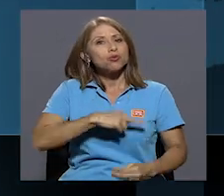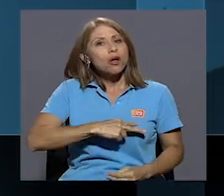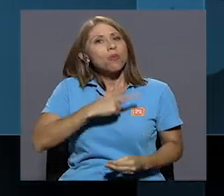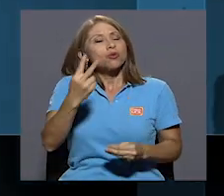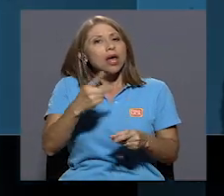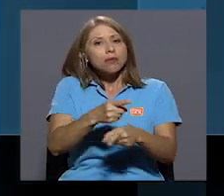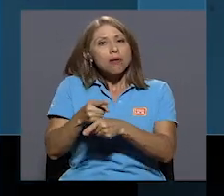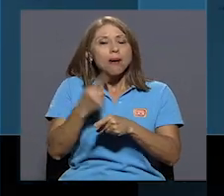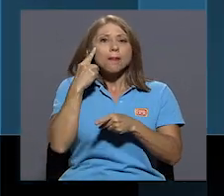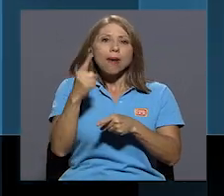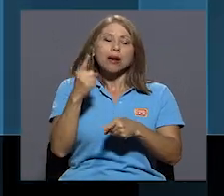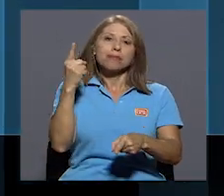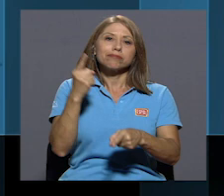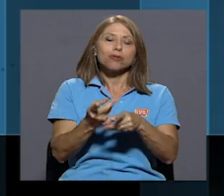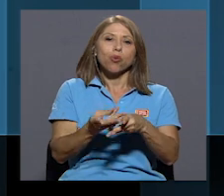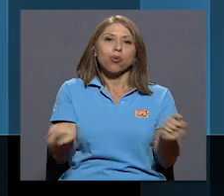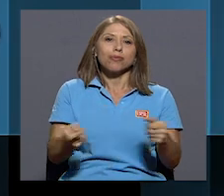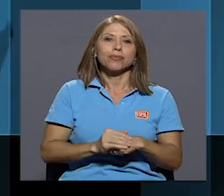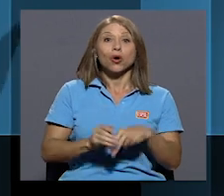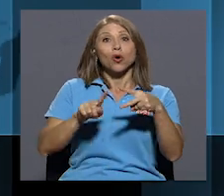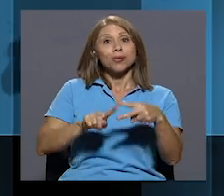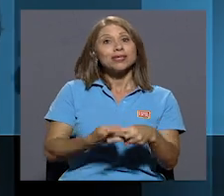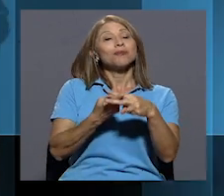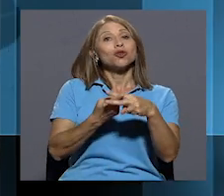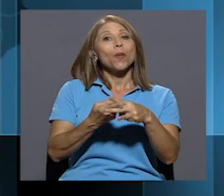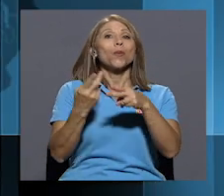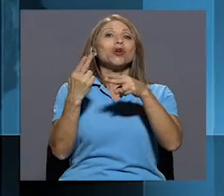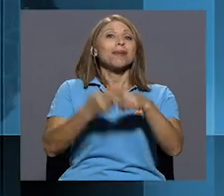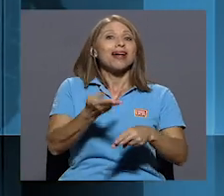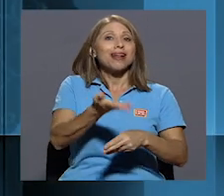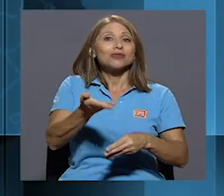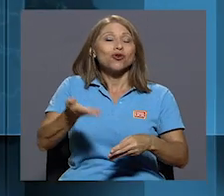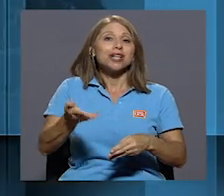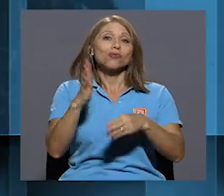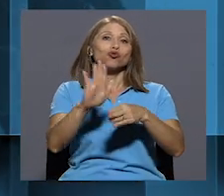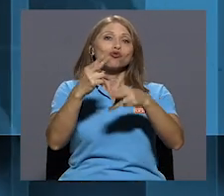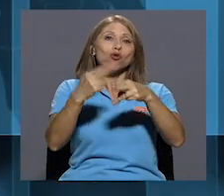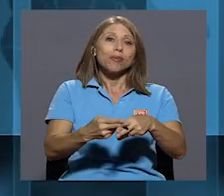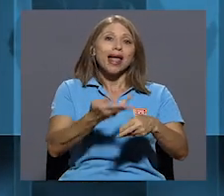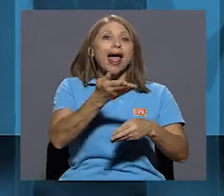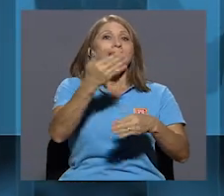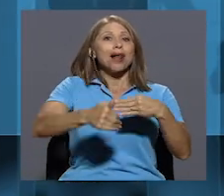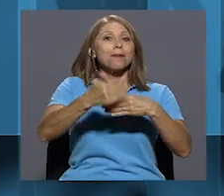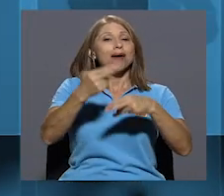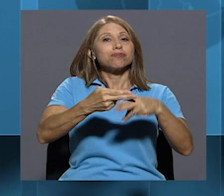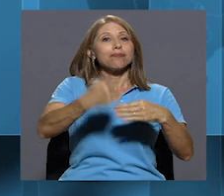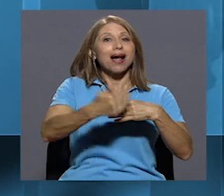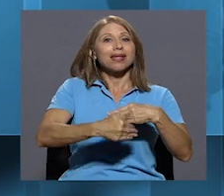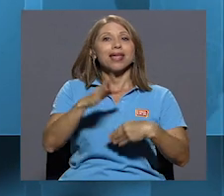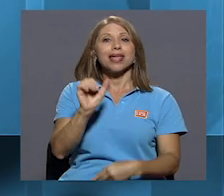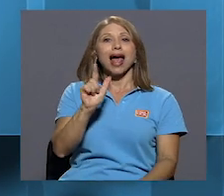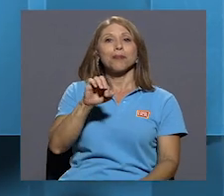ser reparado. Comencemos por llamar a las cosas por su nombre. Al pan, pan y al